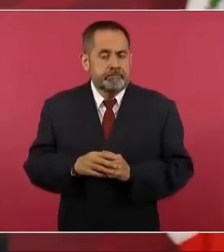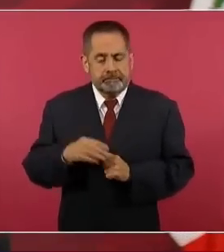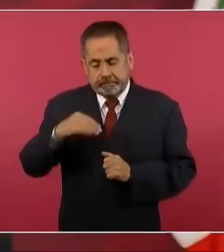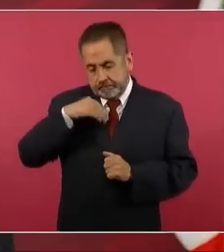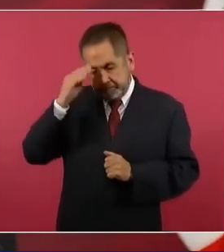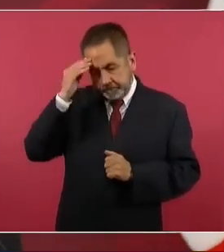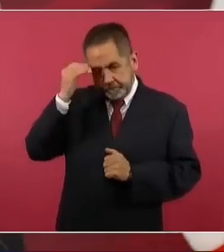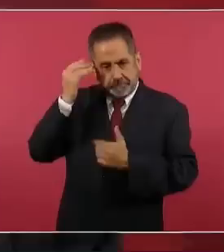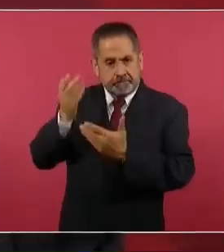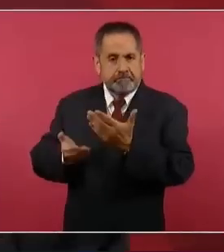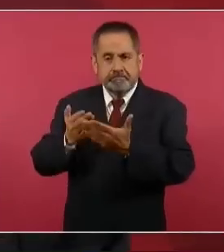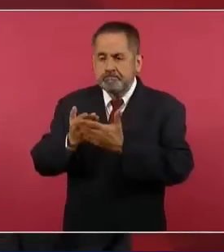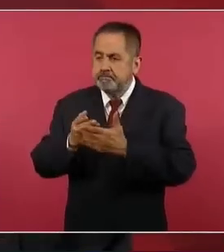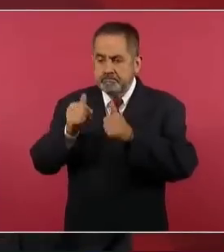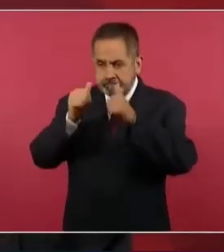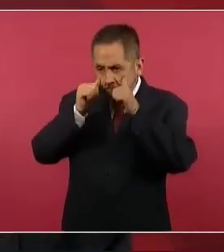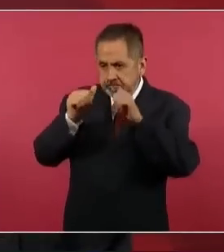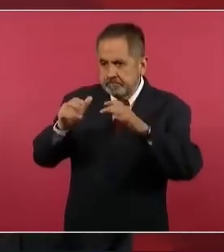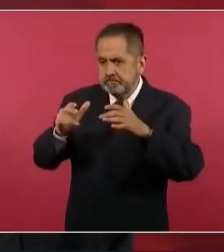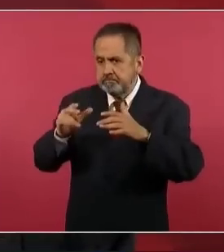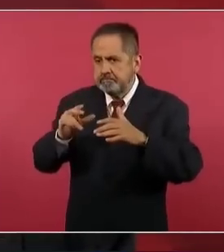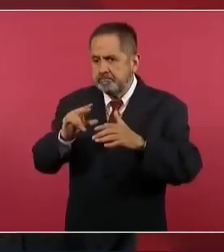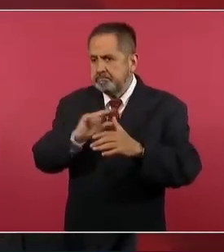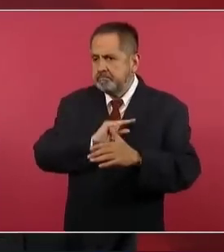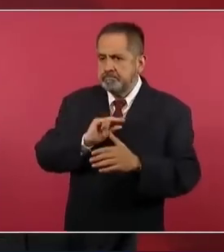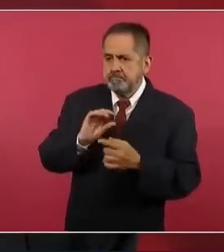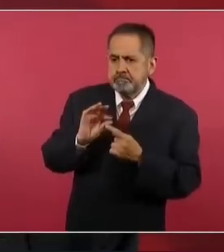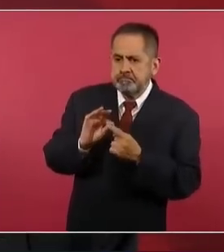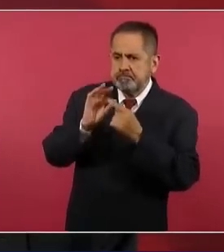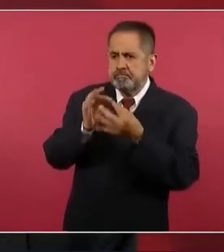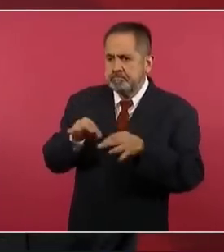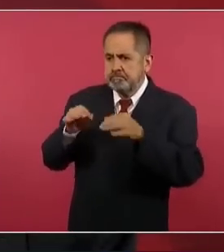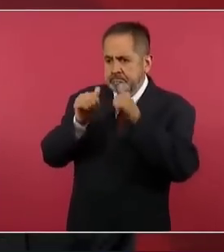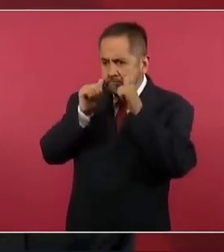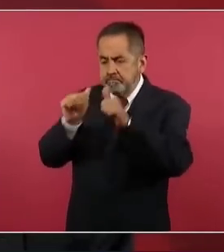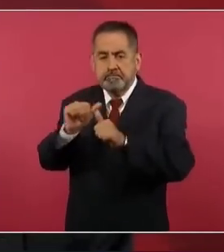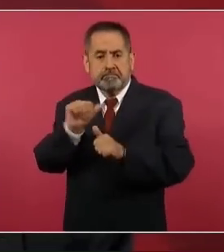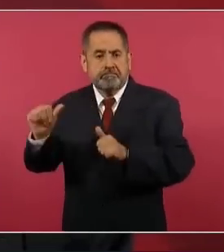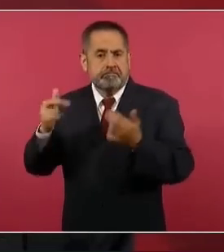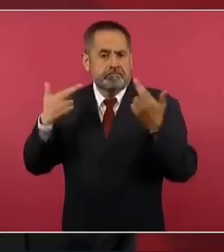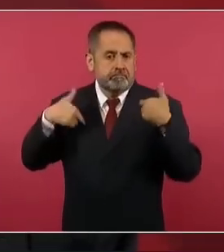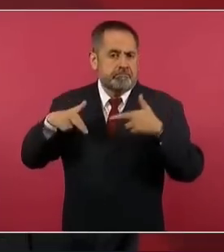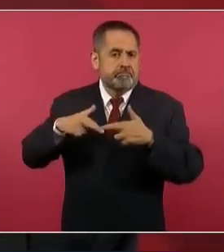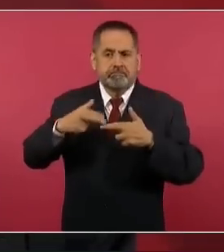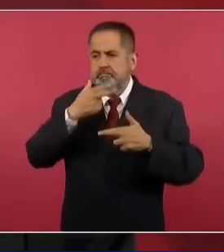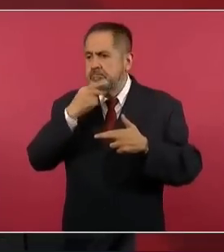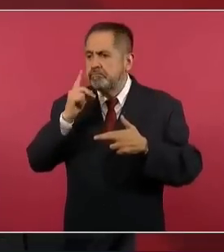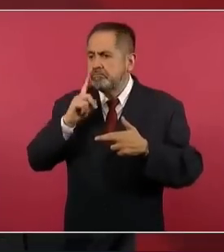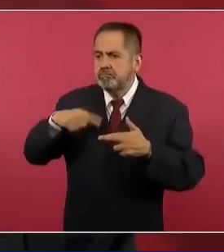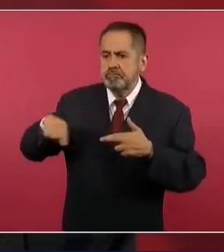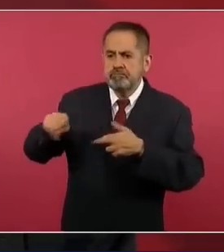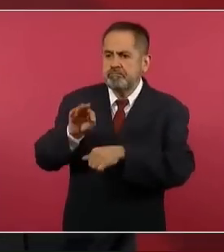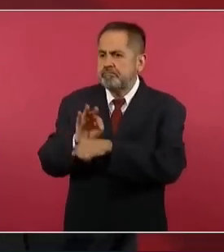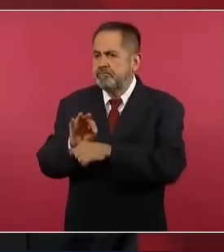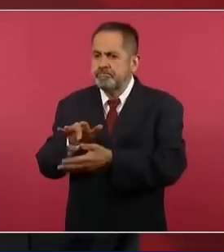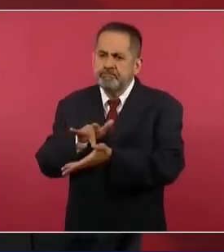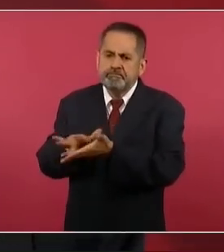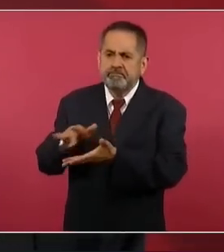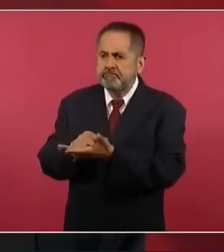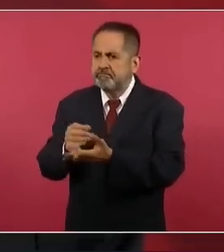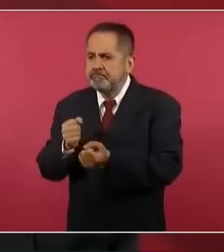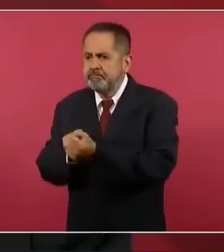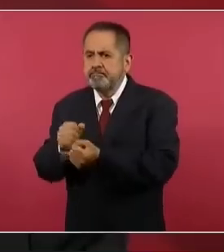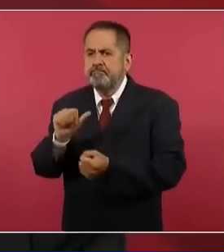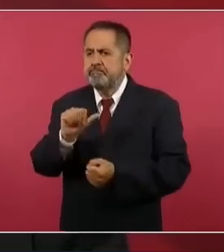hemos procurado darle una atención especial a maestras, maestros y fortalecer la educación pública.